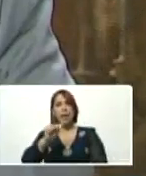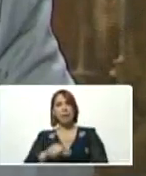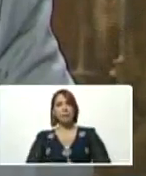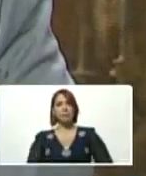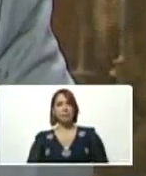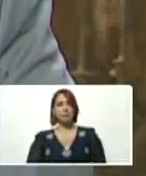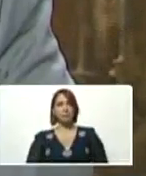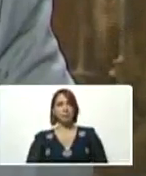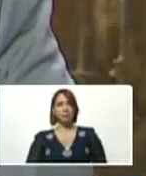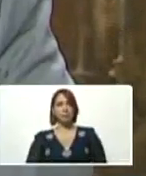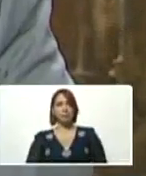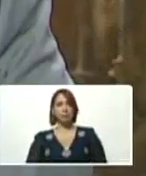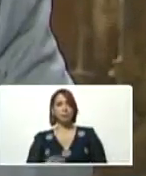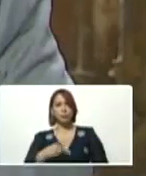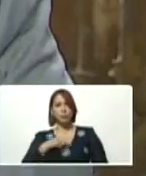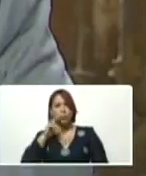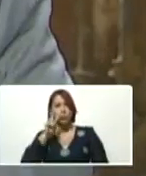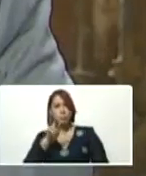Es lo primero que yo